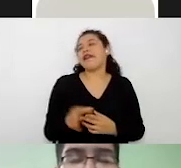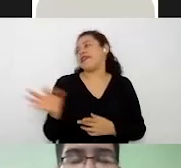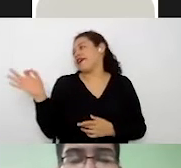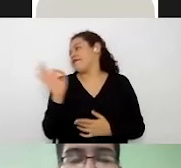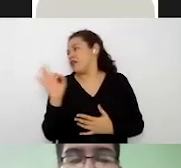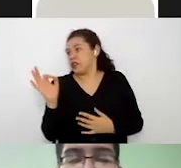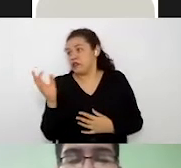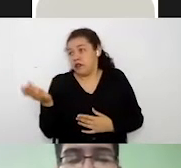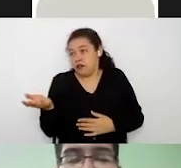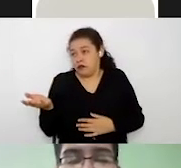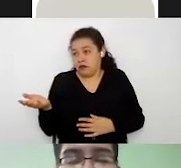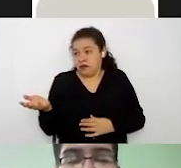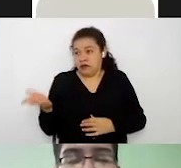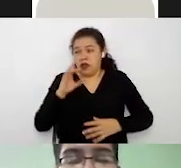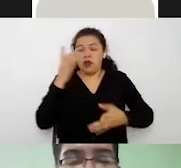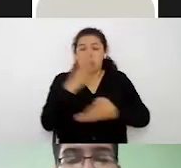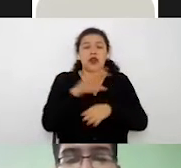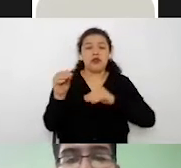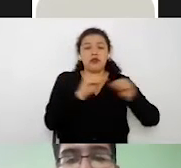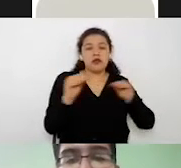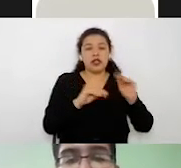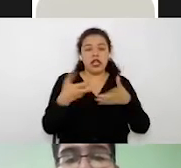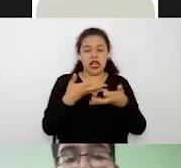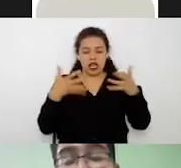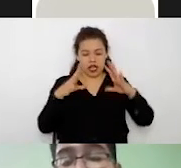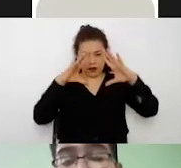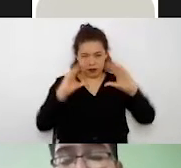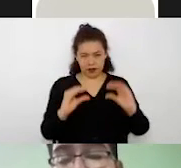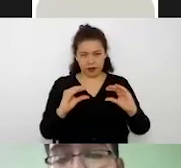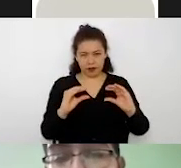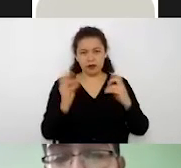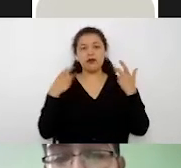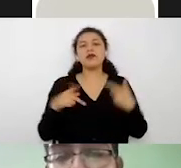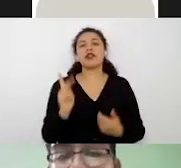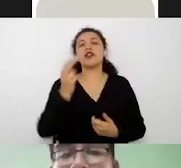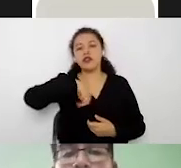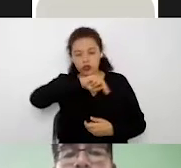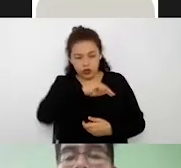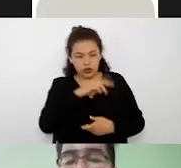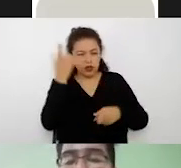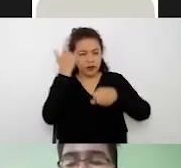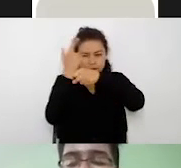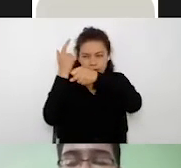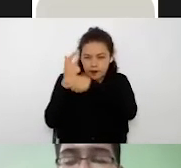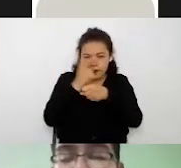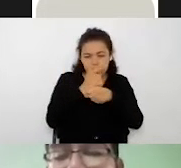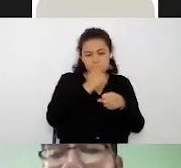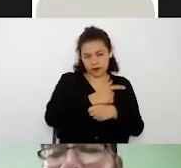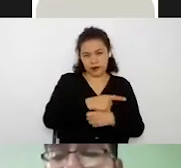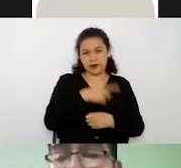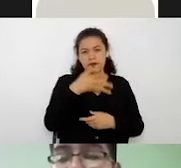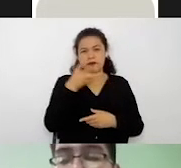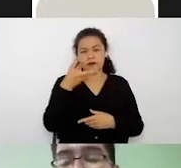sido simplemente del movimiento que se asentó la tierra, pero ya nos vamos dando cuenta de todos este tipo de cosas. Entonces, a partir de